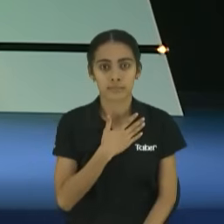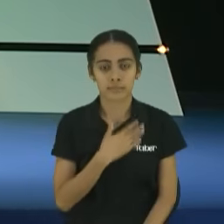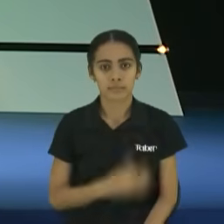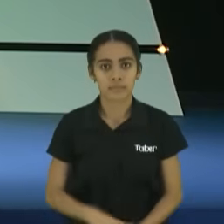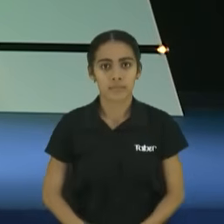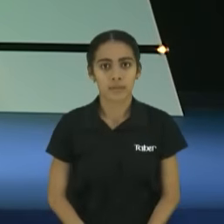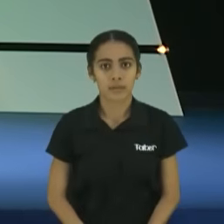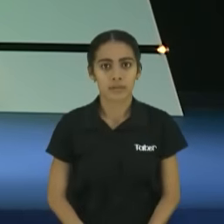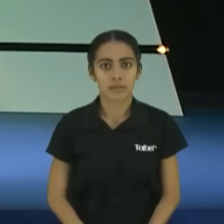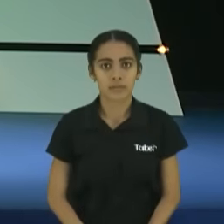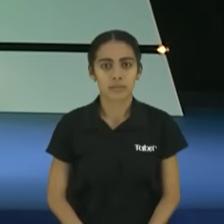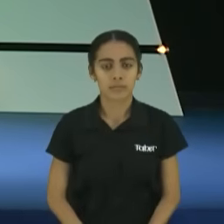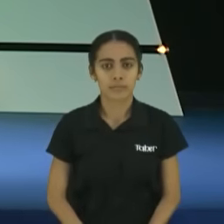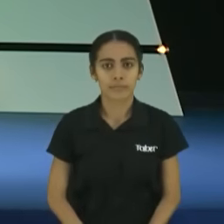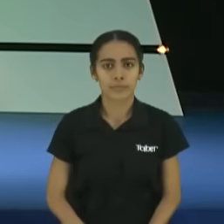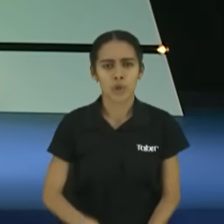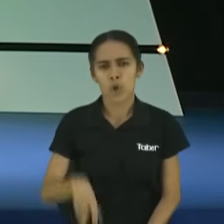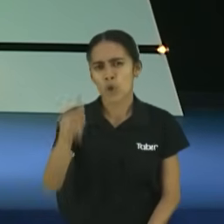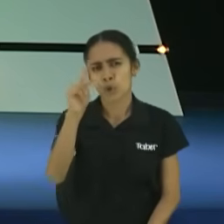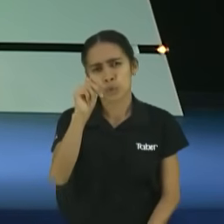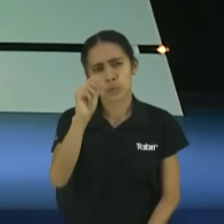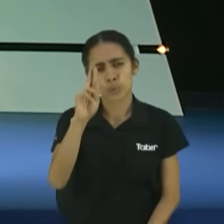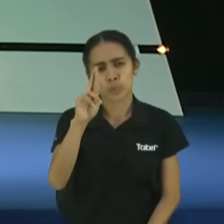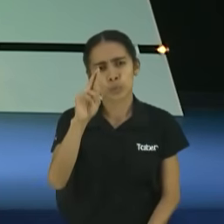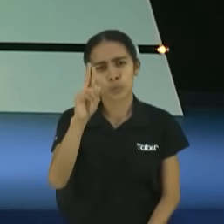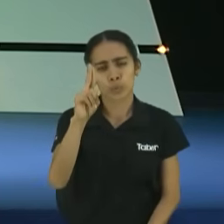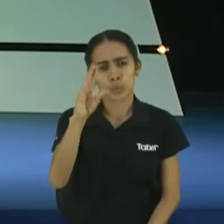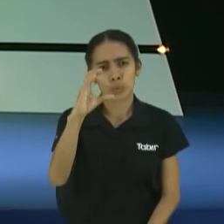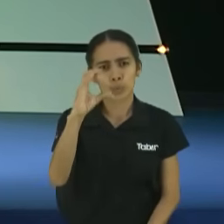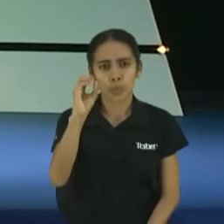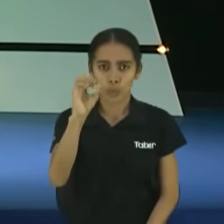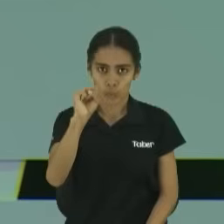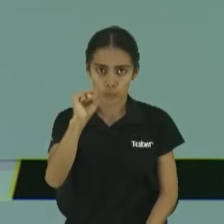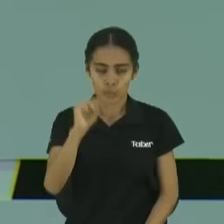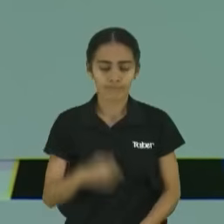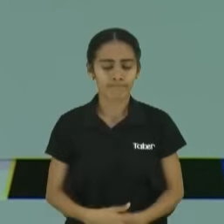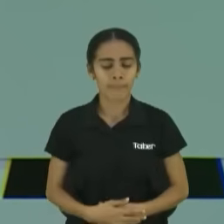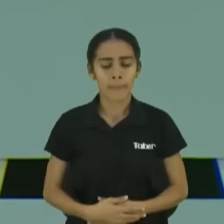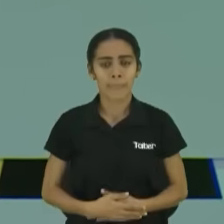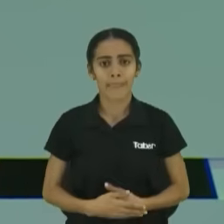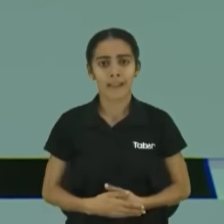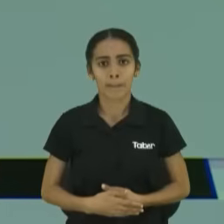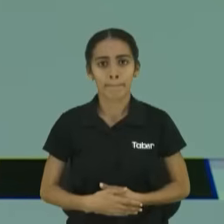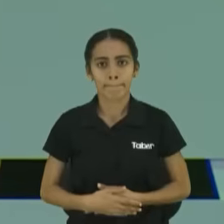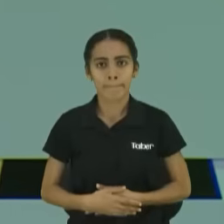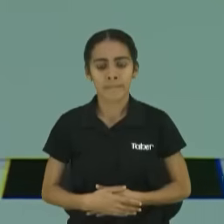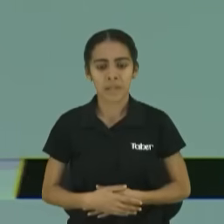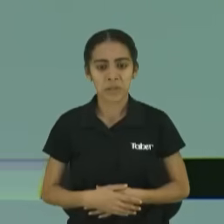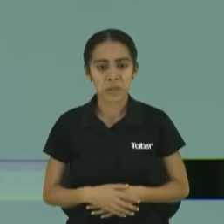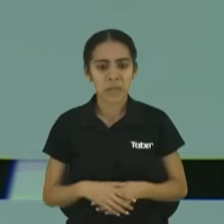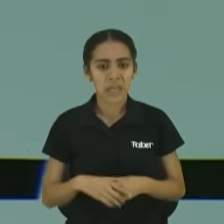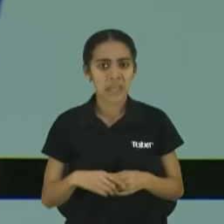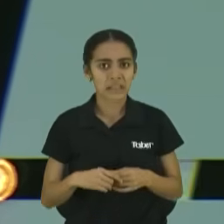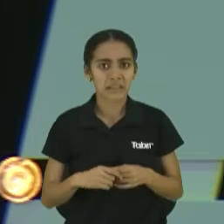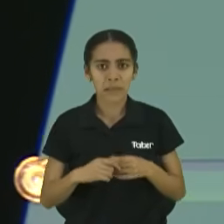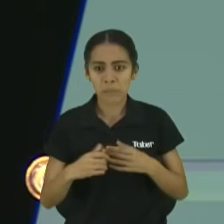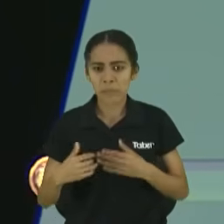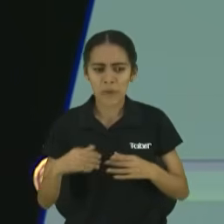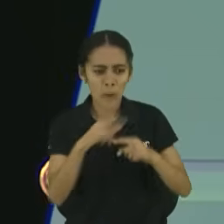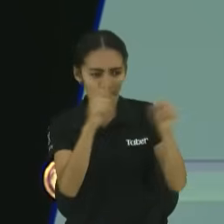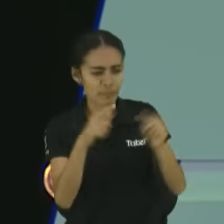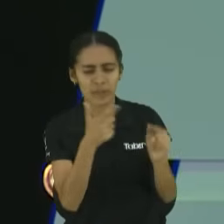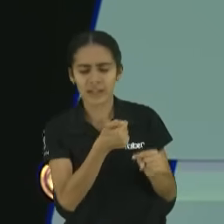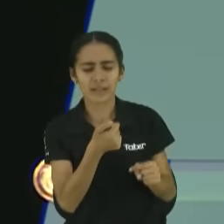decir trucos, a saber cómo le diría, truco, usted me va a entender. Entonces viene el hombre y cuando estamos haciendo el programa sacó unas tarjetas, le conté el